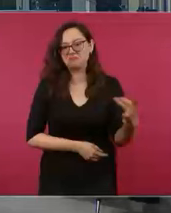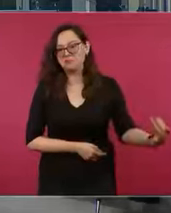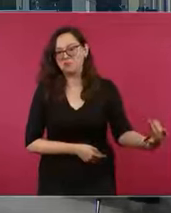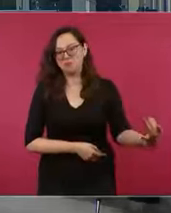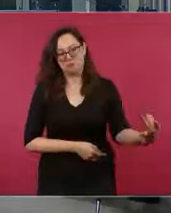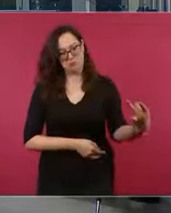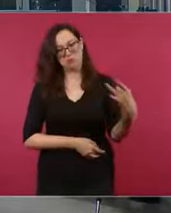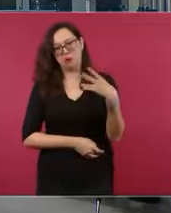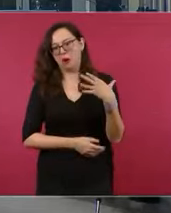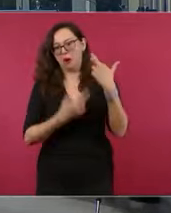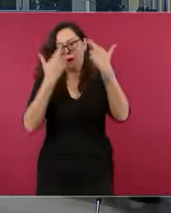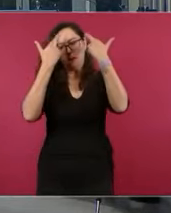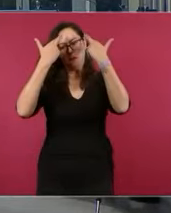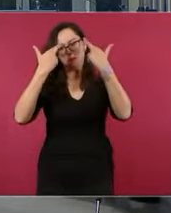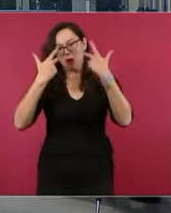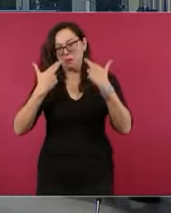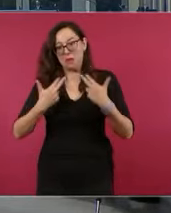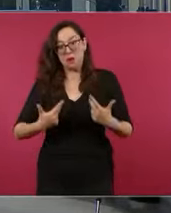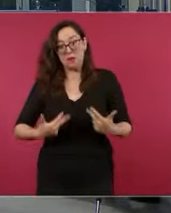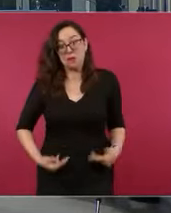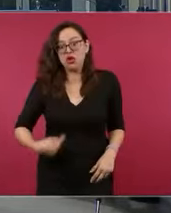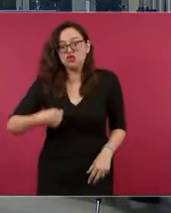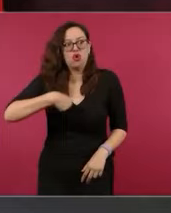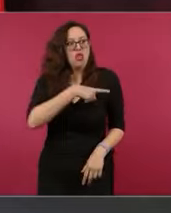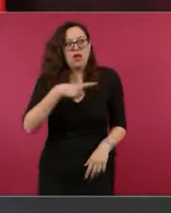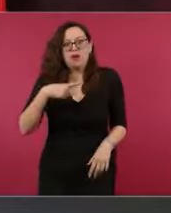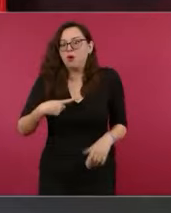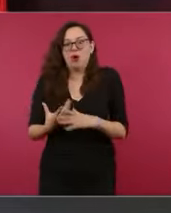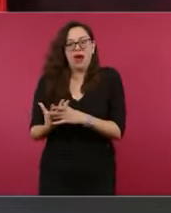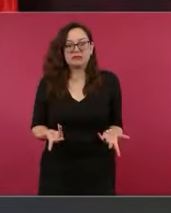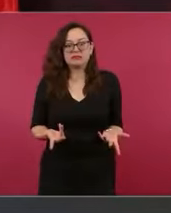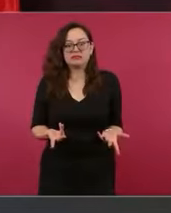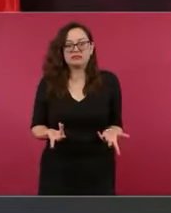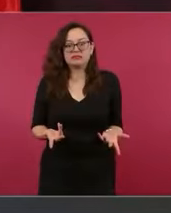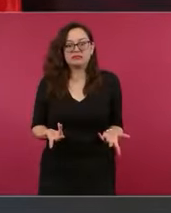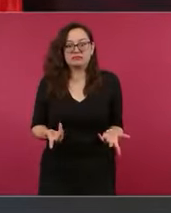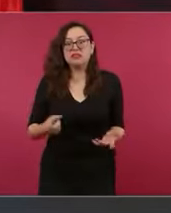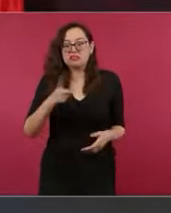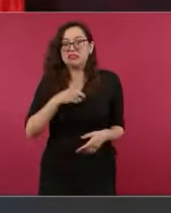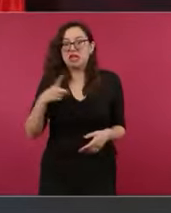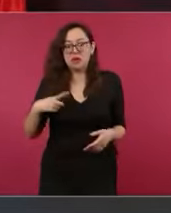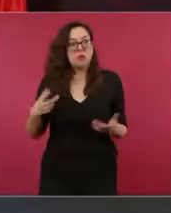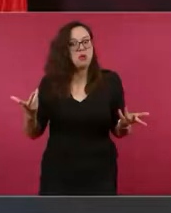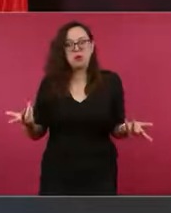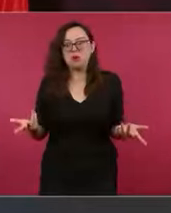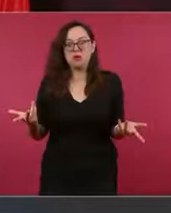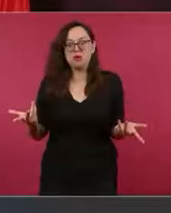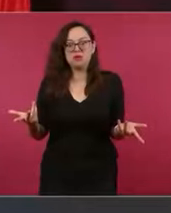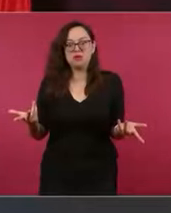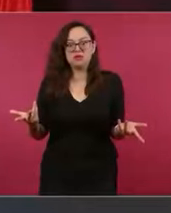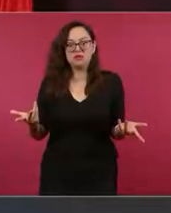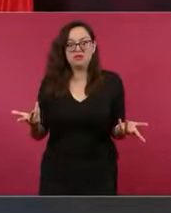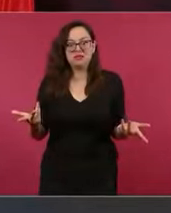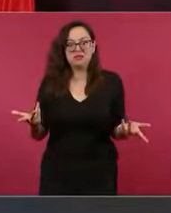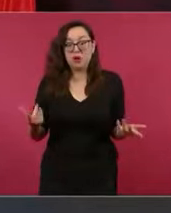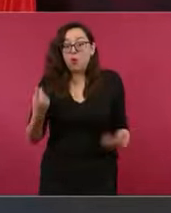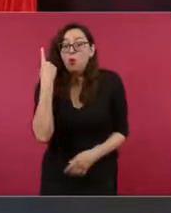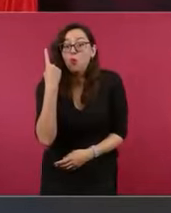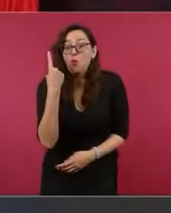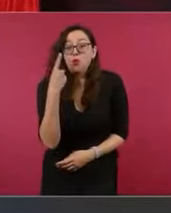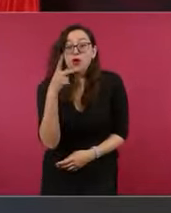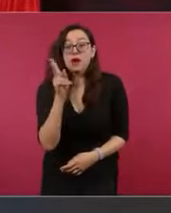políticamente. Me tengo que ir por anticipado, porque yo soy un hombre de principios y lo que